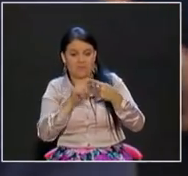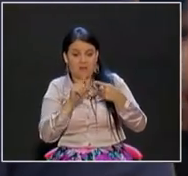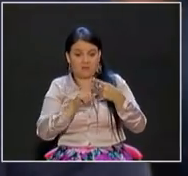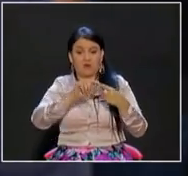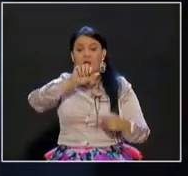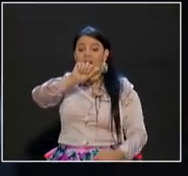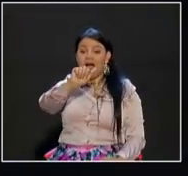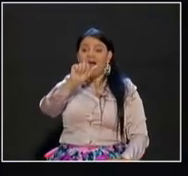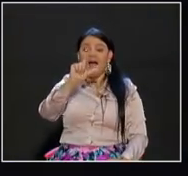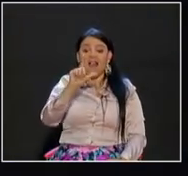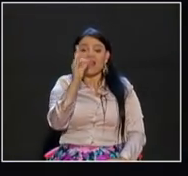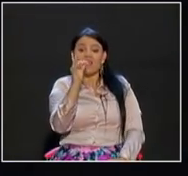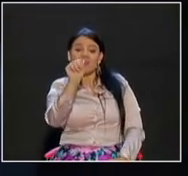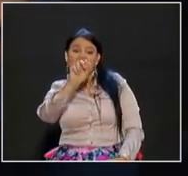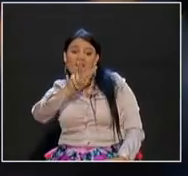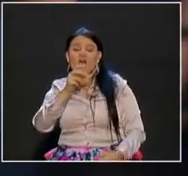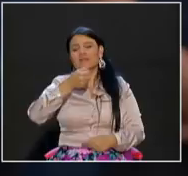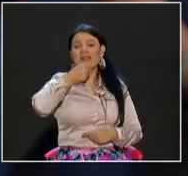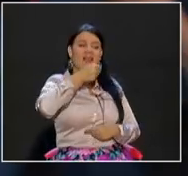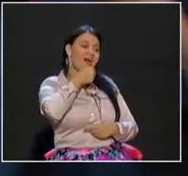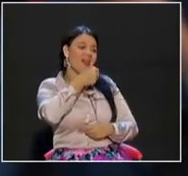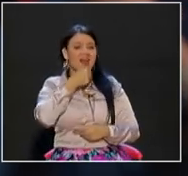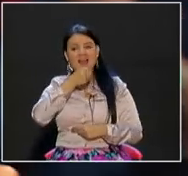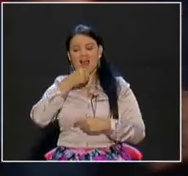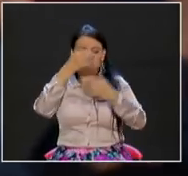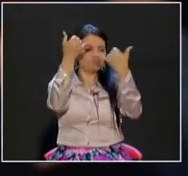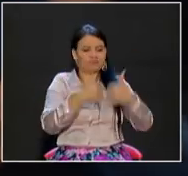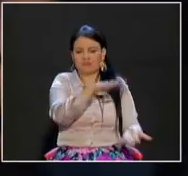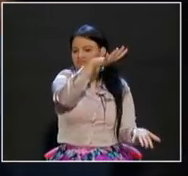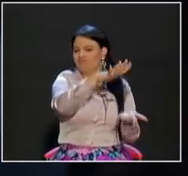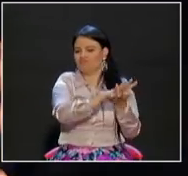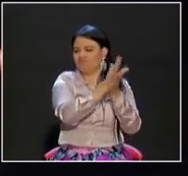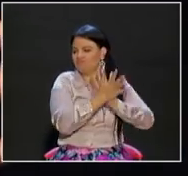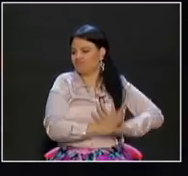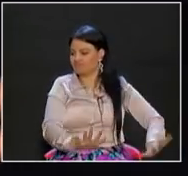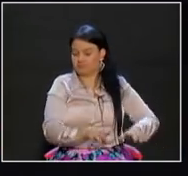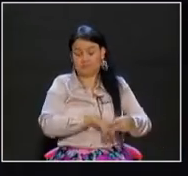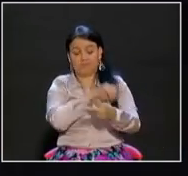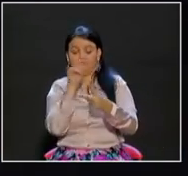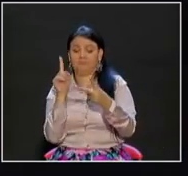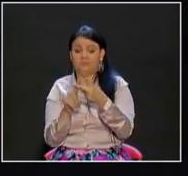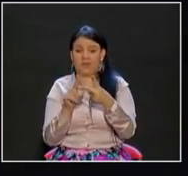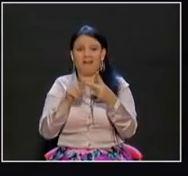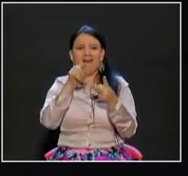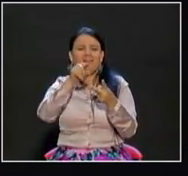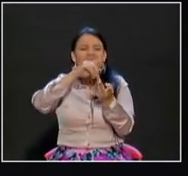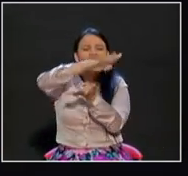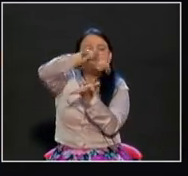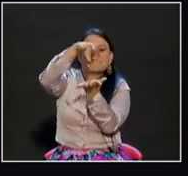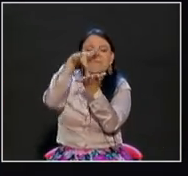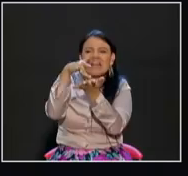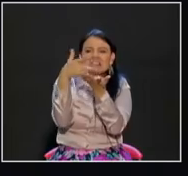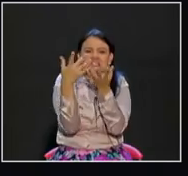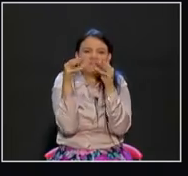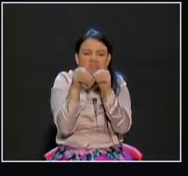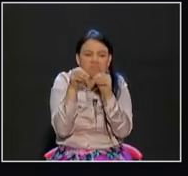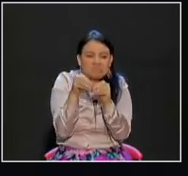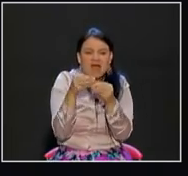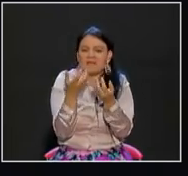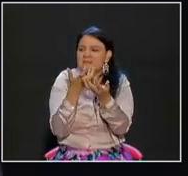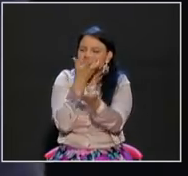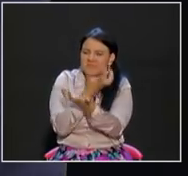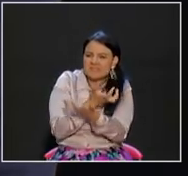lo acabaron 2 los parques educativos que lo que tienen es cultura dentro ciencia tecnología innovación